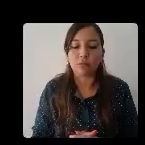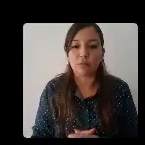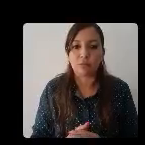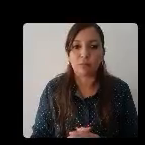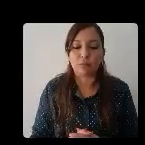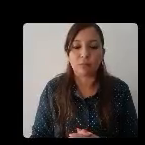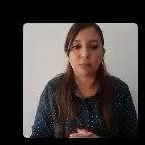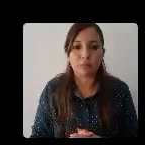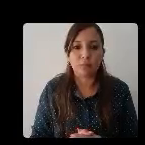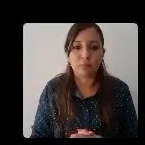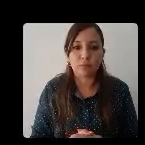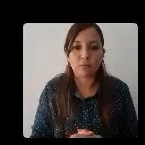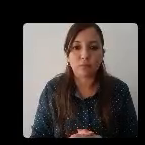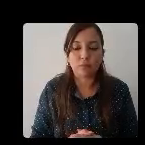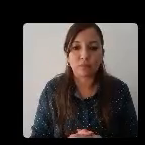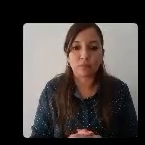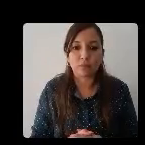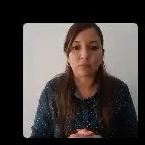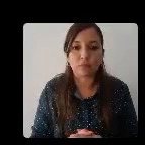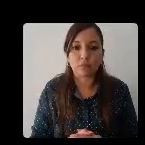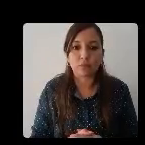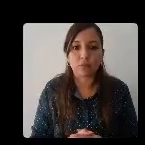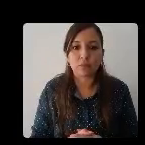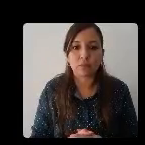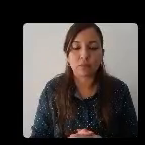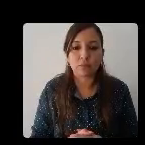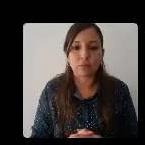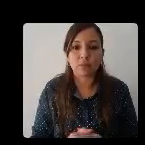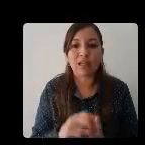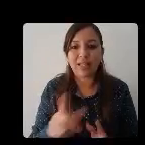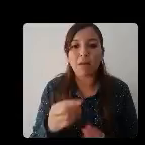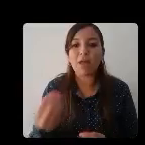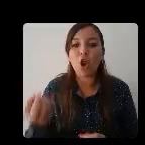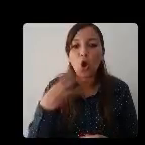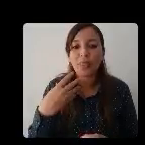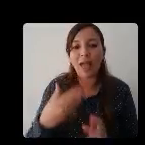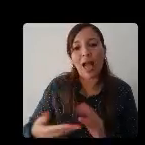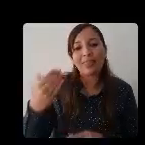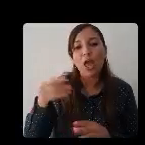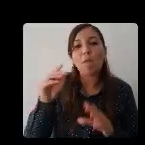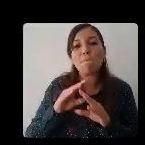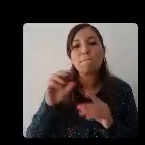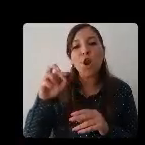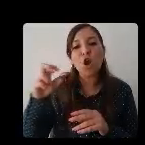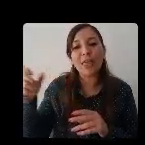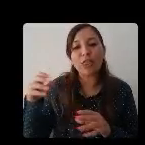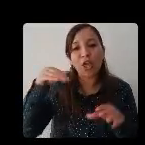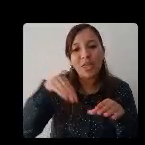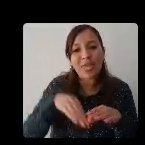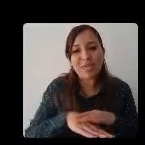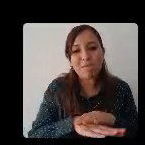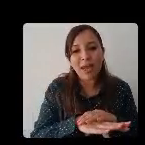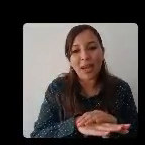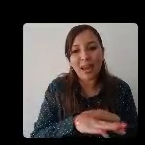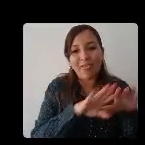de alimentación con este invernadero, para poder, un poco lo que decías de los productos orgánicos, que también quedan como insumo,